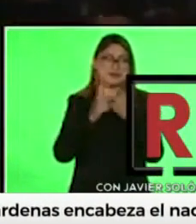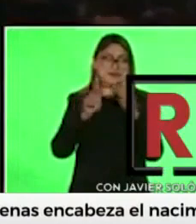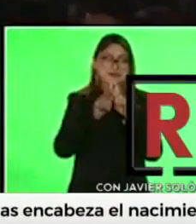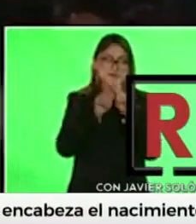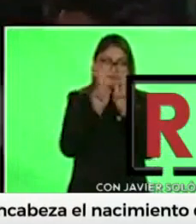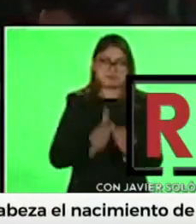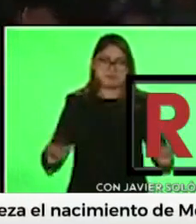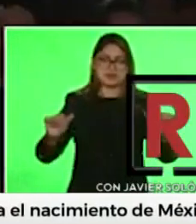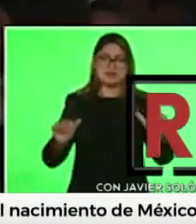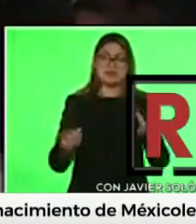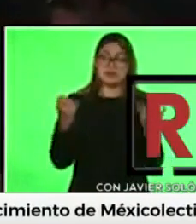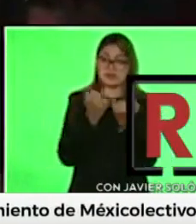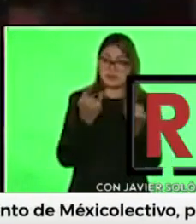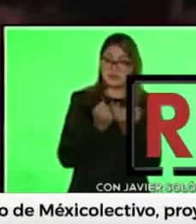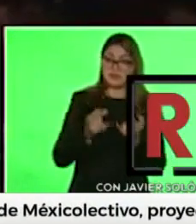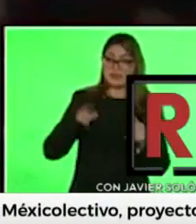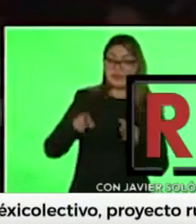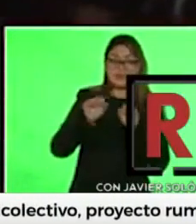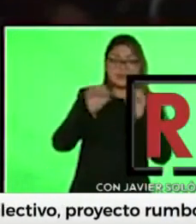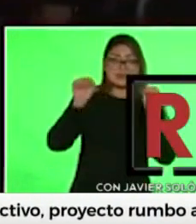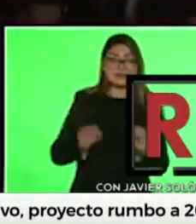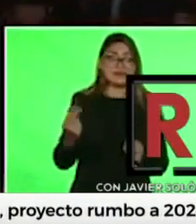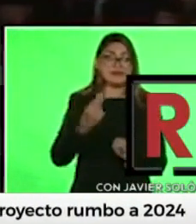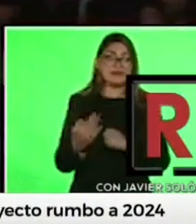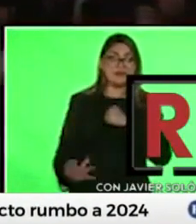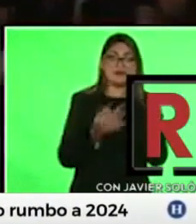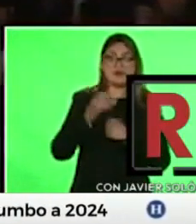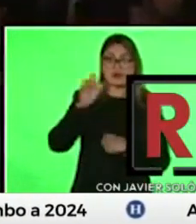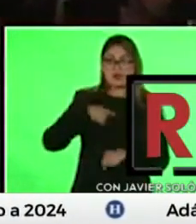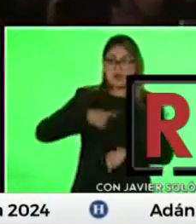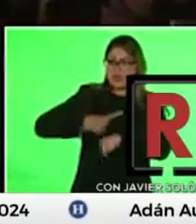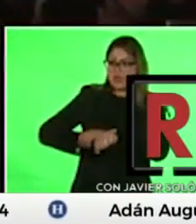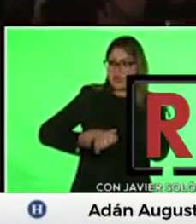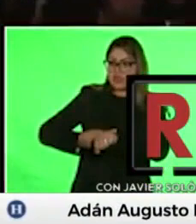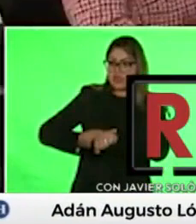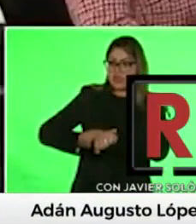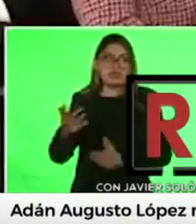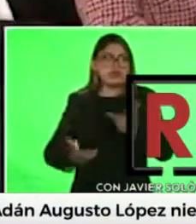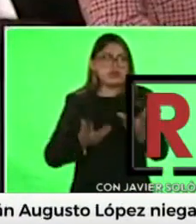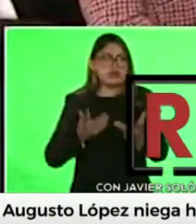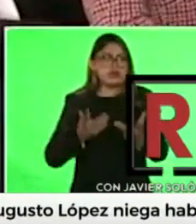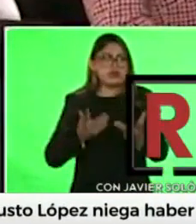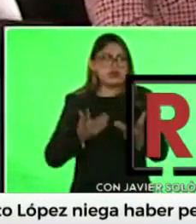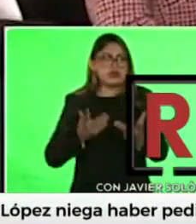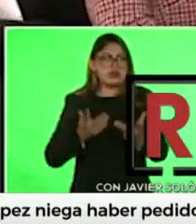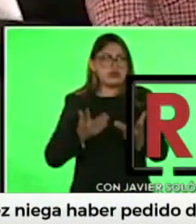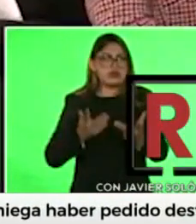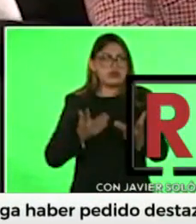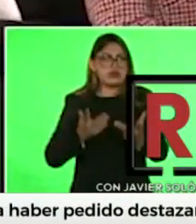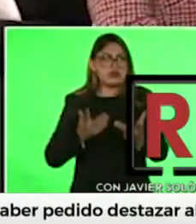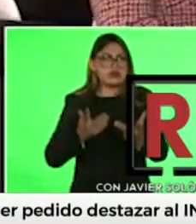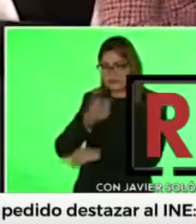ni aquello que a veces hacía el PRI, no sé si te acuerdas, cuando iba a haber campaña, que convocaban a mucha gente, dizque para hacer la agenda